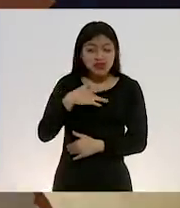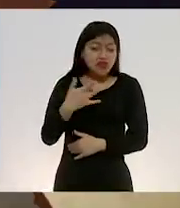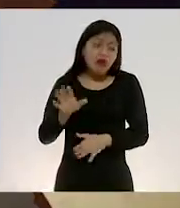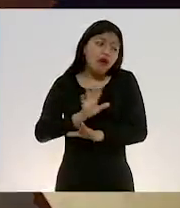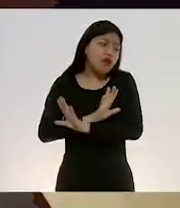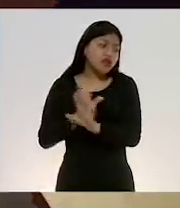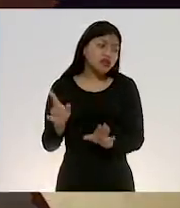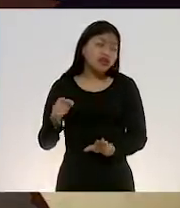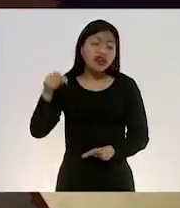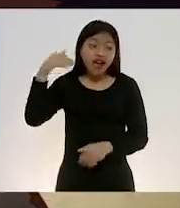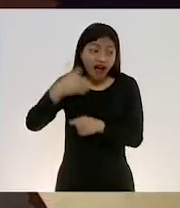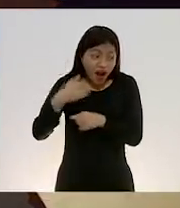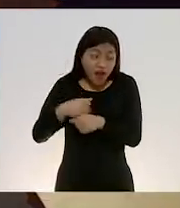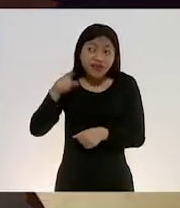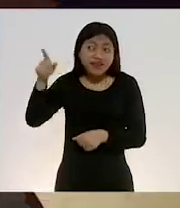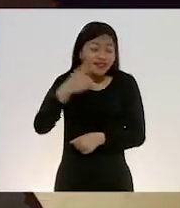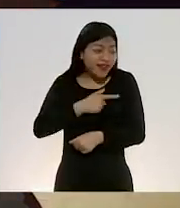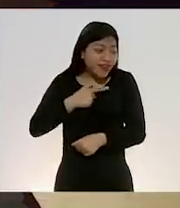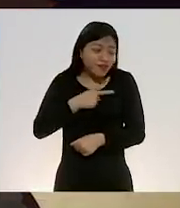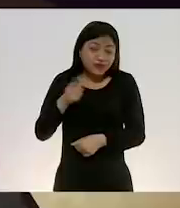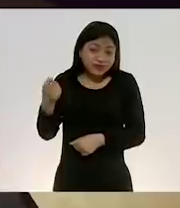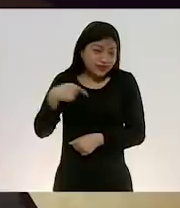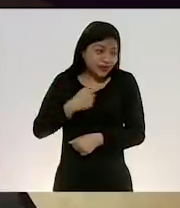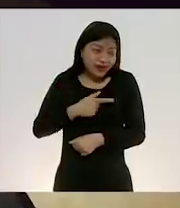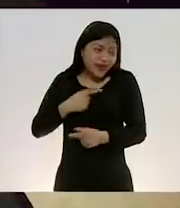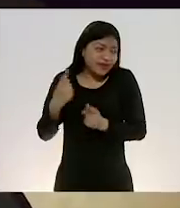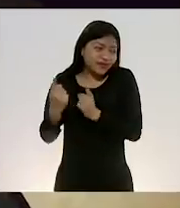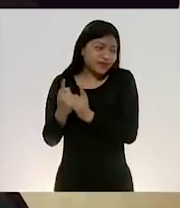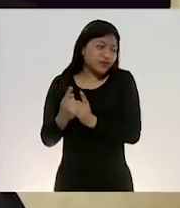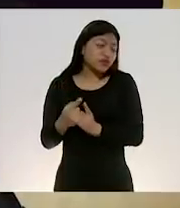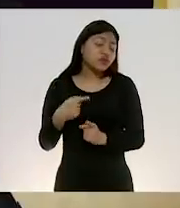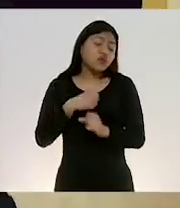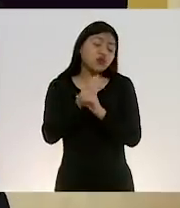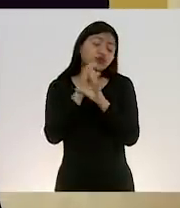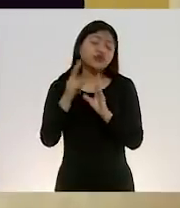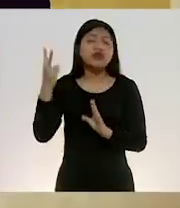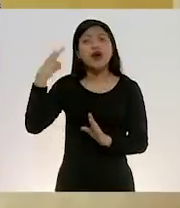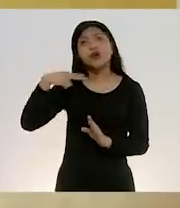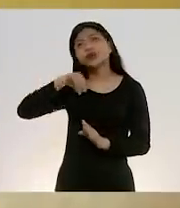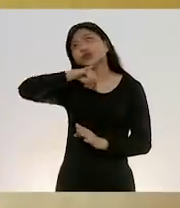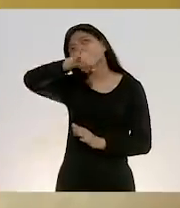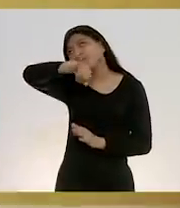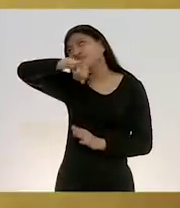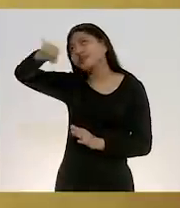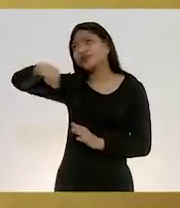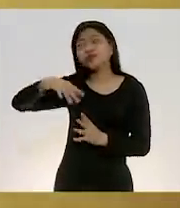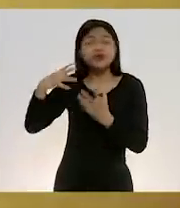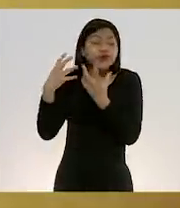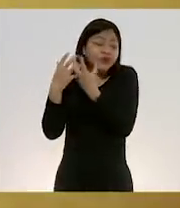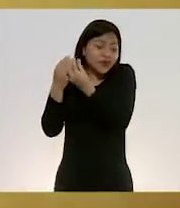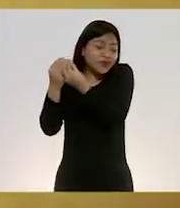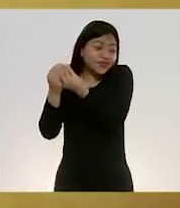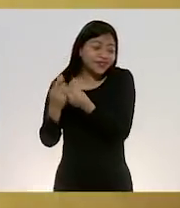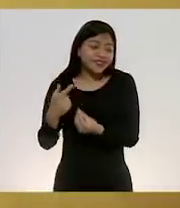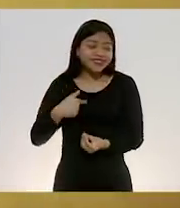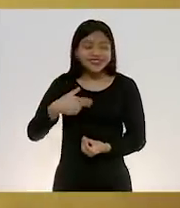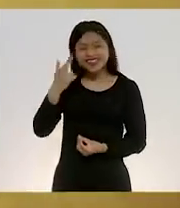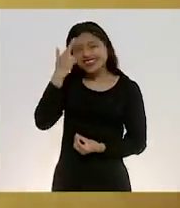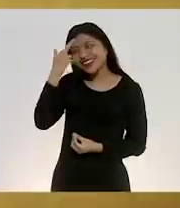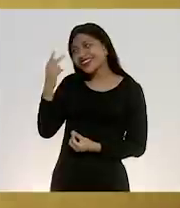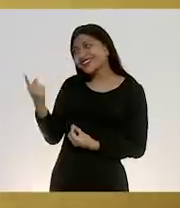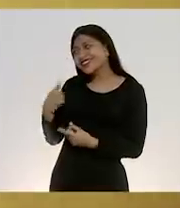ustut anene. Ichileinayo. Yakach tushk bin shinshimbal. Kahe si tulaka le